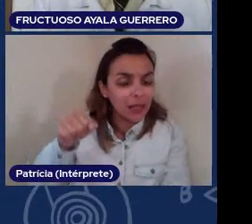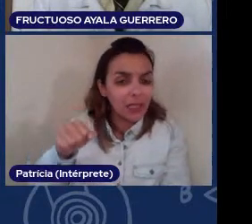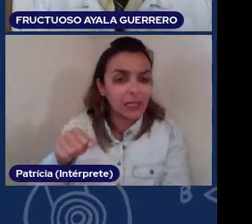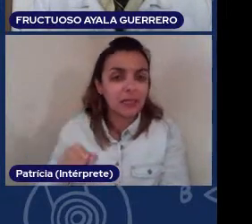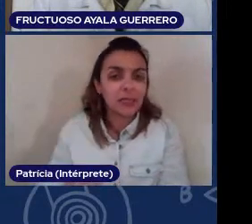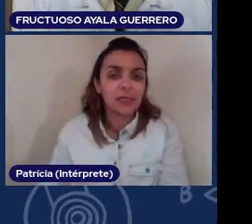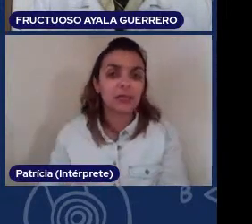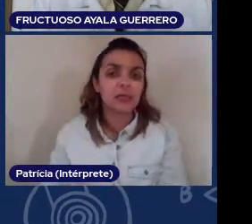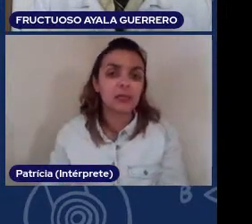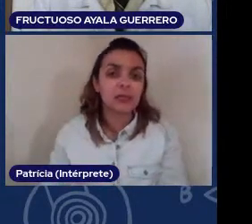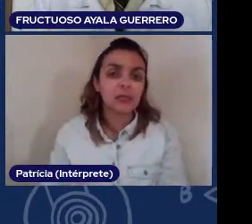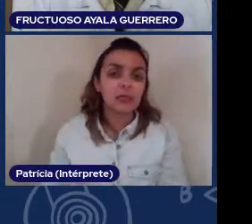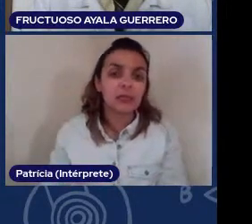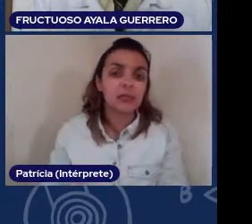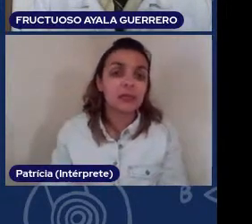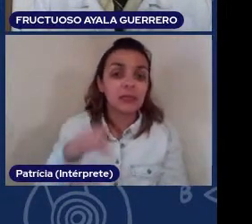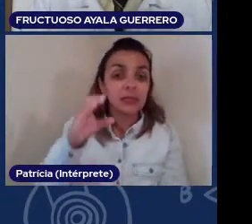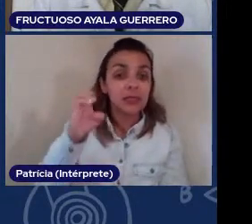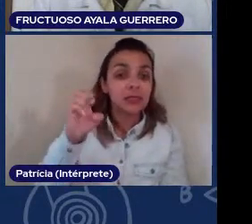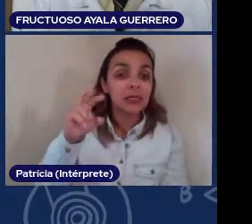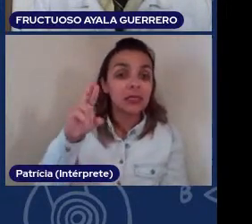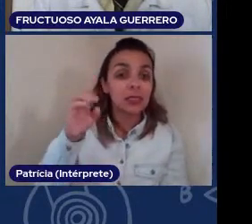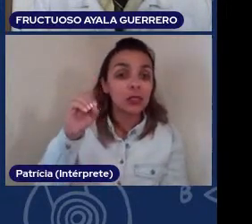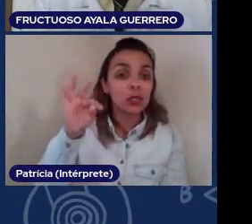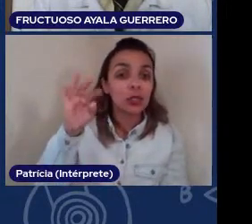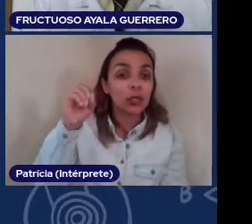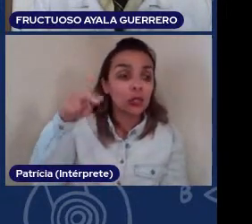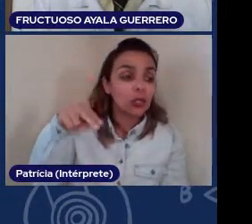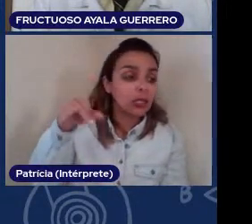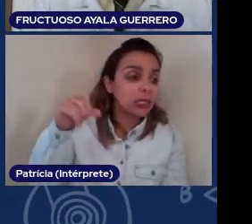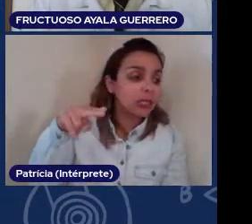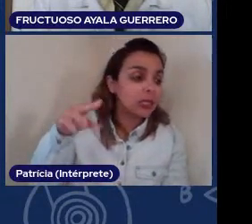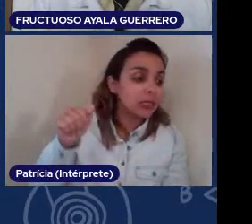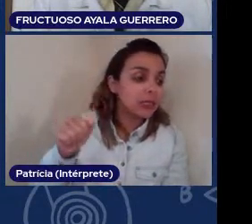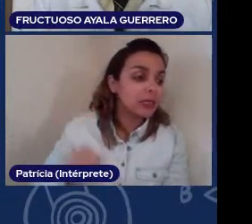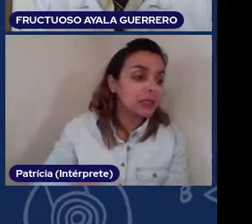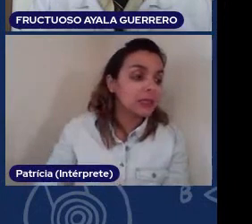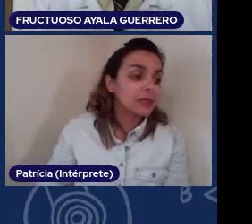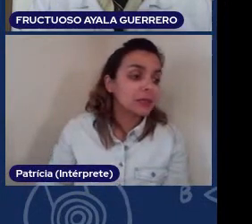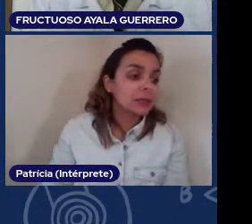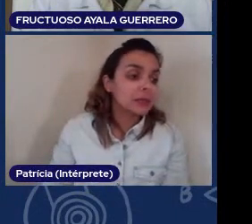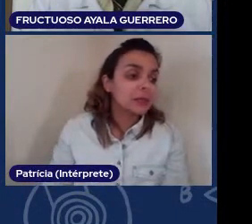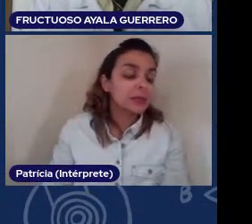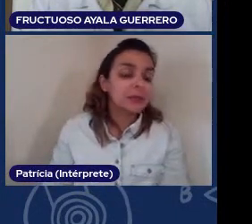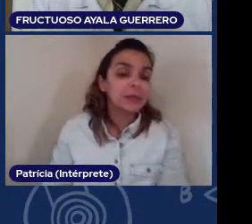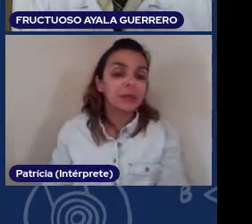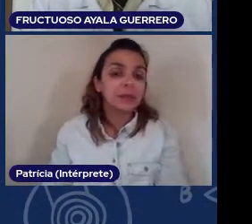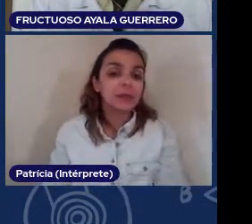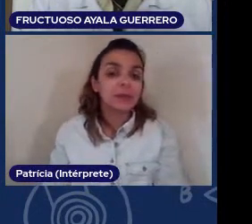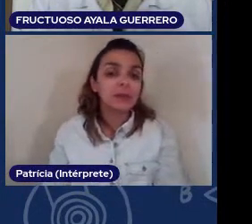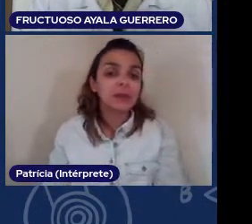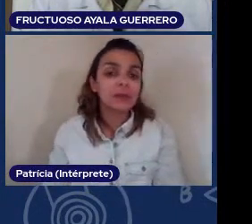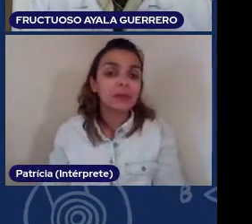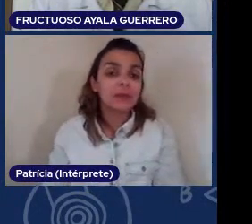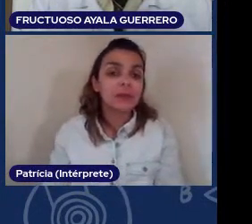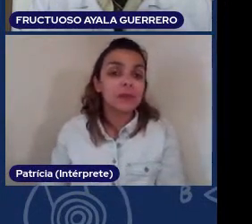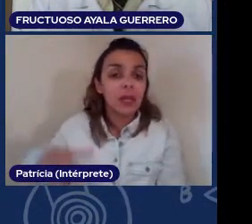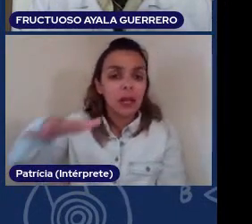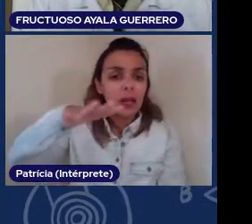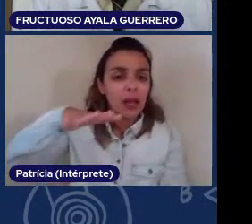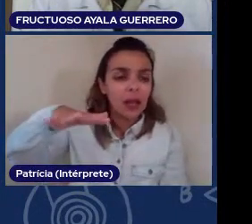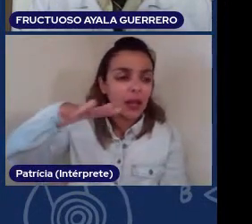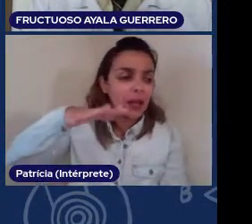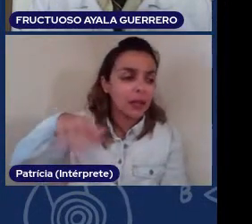RAFE, serotonina, núcleo tuberomamilar, histamina y un área del